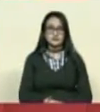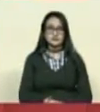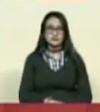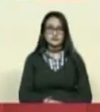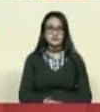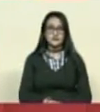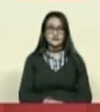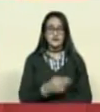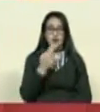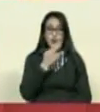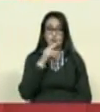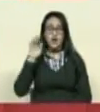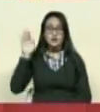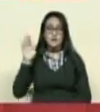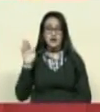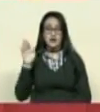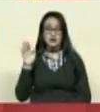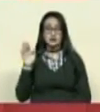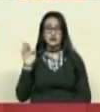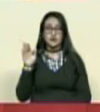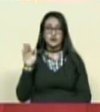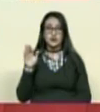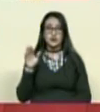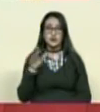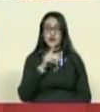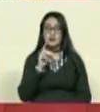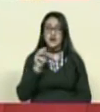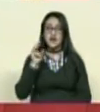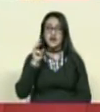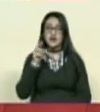El juramento de Hipócrates es un juramento bellísimo.